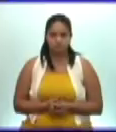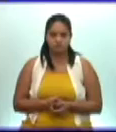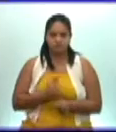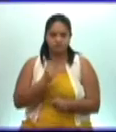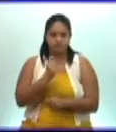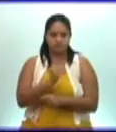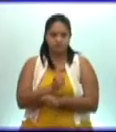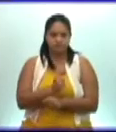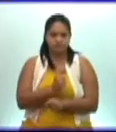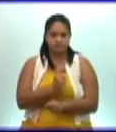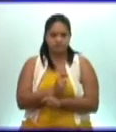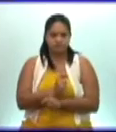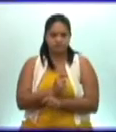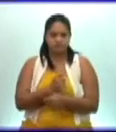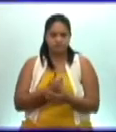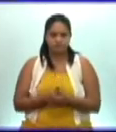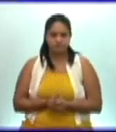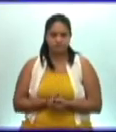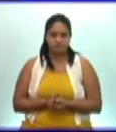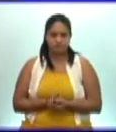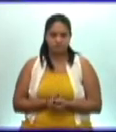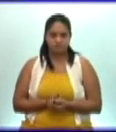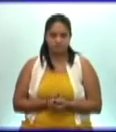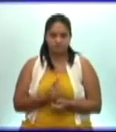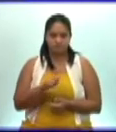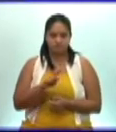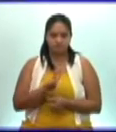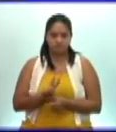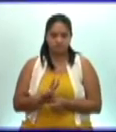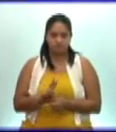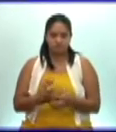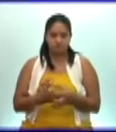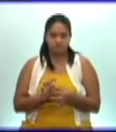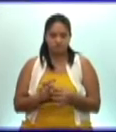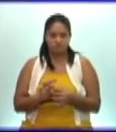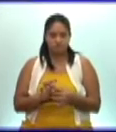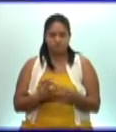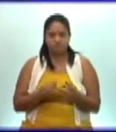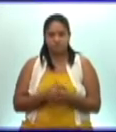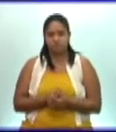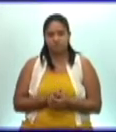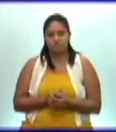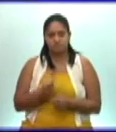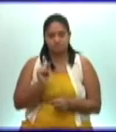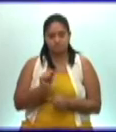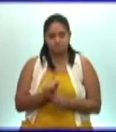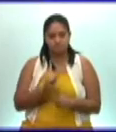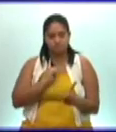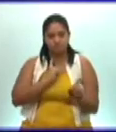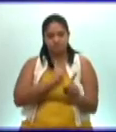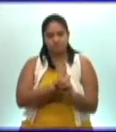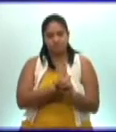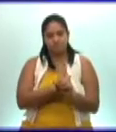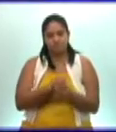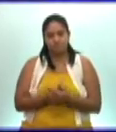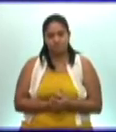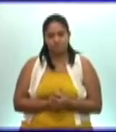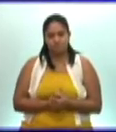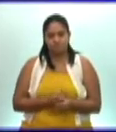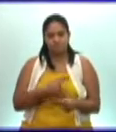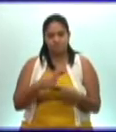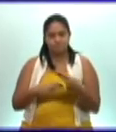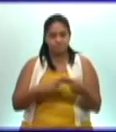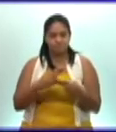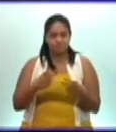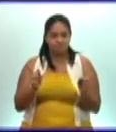profesores del duodécimo grado. Estaríamos hoy en este encuentro haciendo un